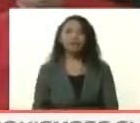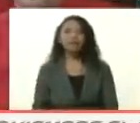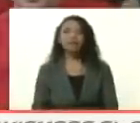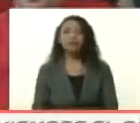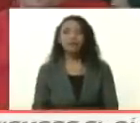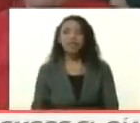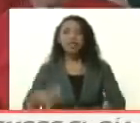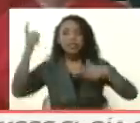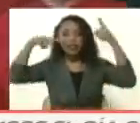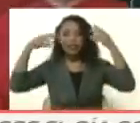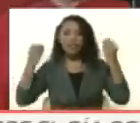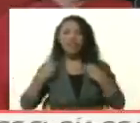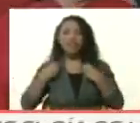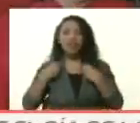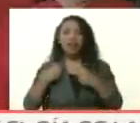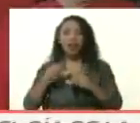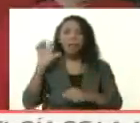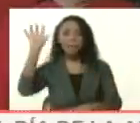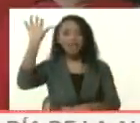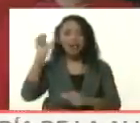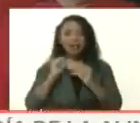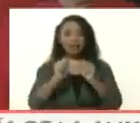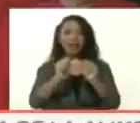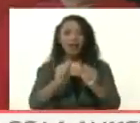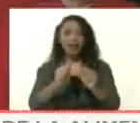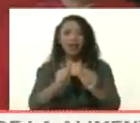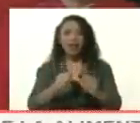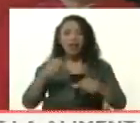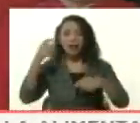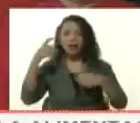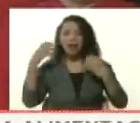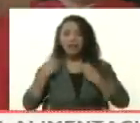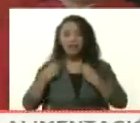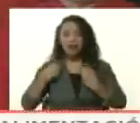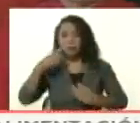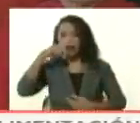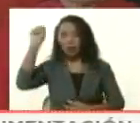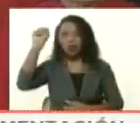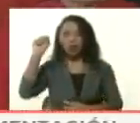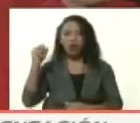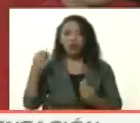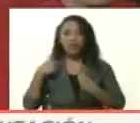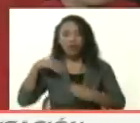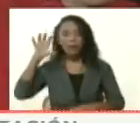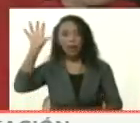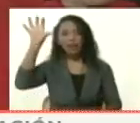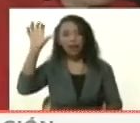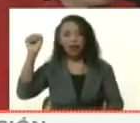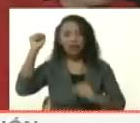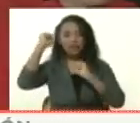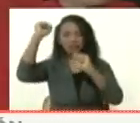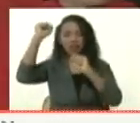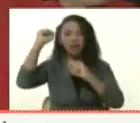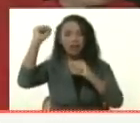¡Viva! ¡Sobrevive! ¡La patria sigue! ¡Viva Nicolás Maduro! ¡Que viva! ¡La patria! ¡Que viva!